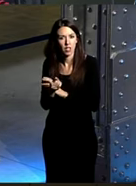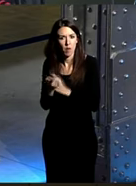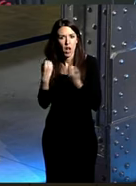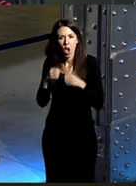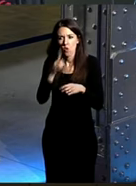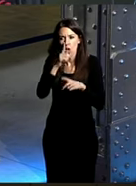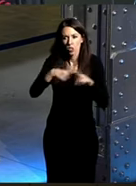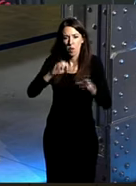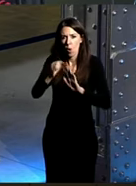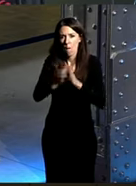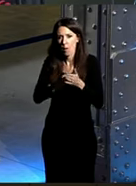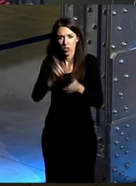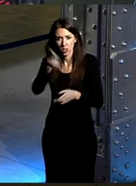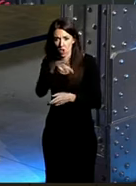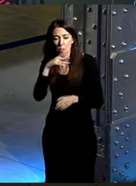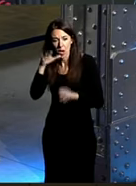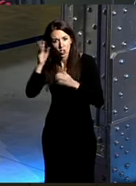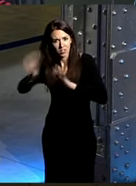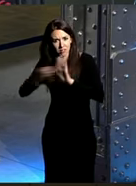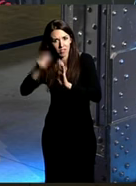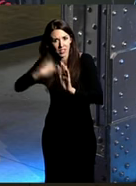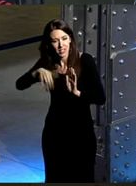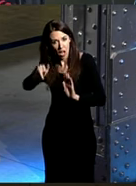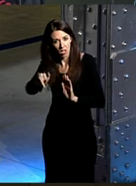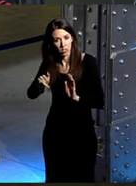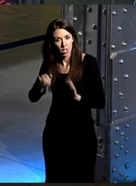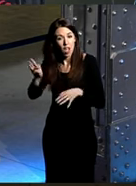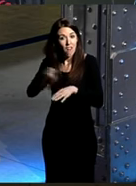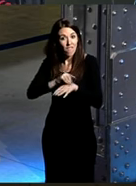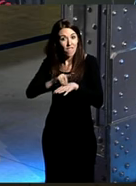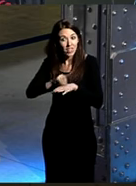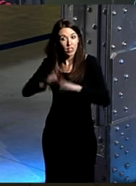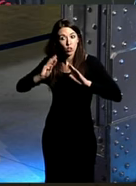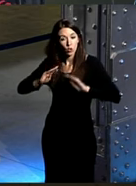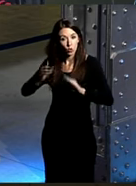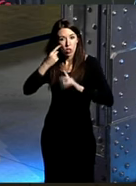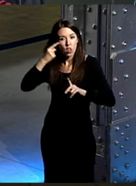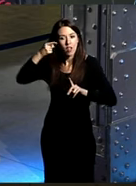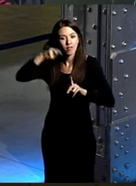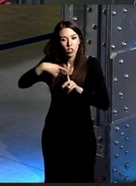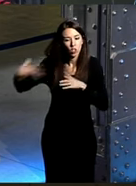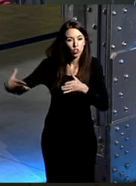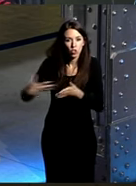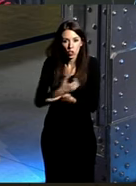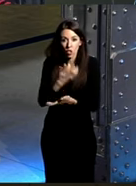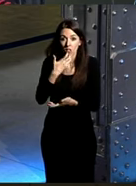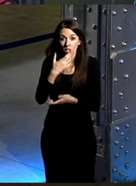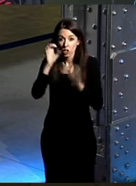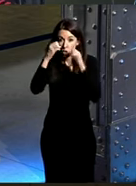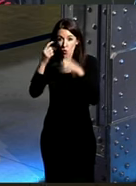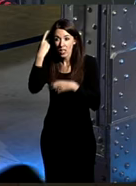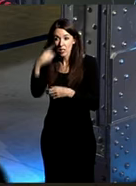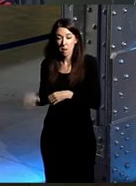un año y medio después la borran o no, pero la trabajan, ¿no? Y Google es la base de datos de las intenciones de todo el mundo. Si Google sabe